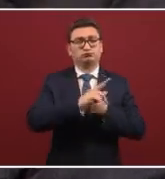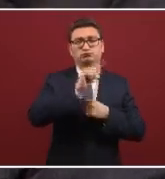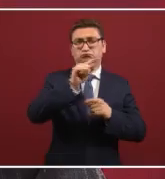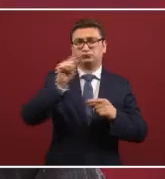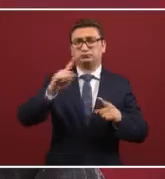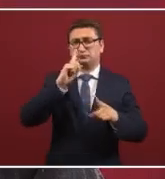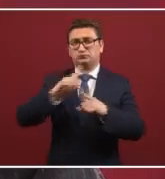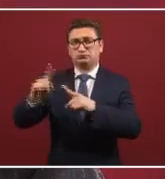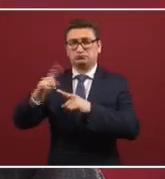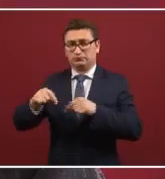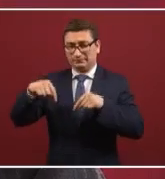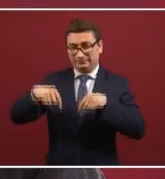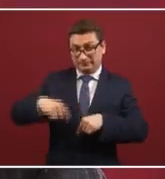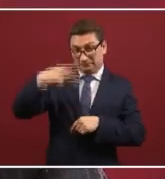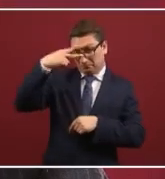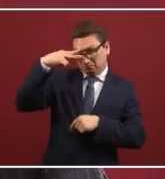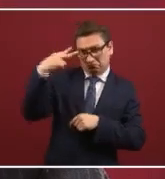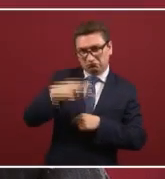que